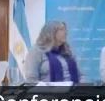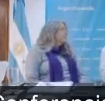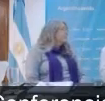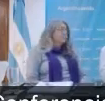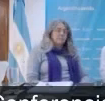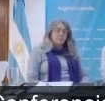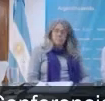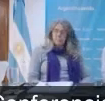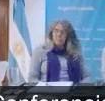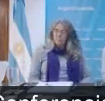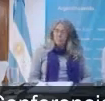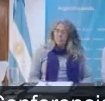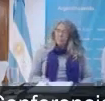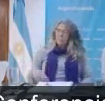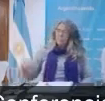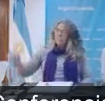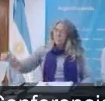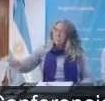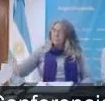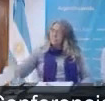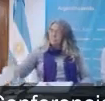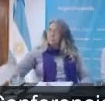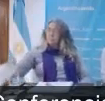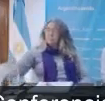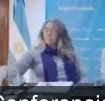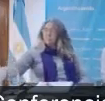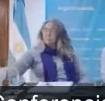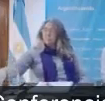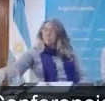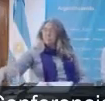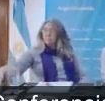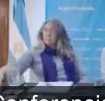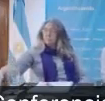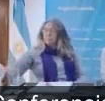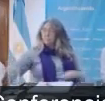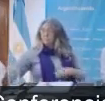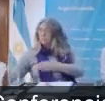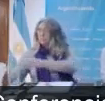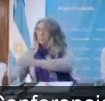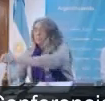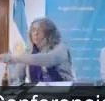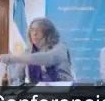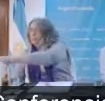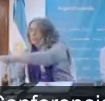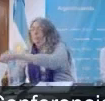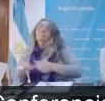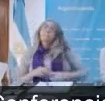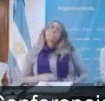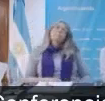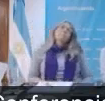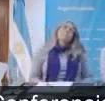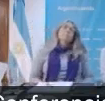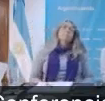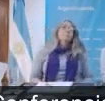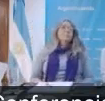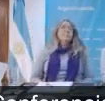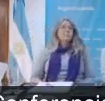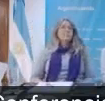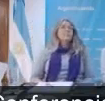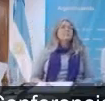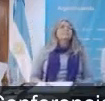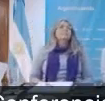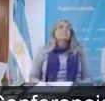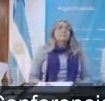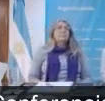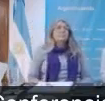nos decía, si tomamos como ejemplo el agua puede ser remedio o veneno en cuanto a la dosis, ¿no? Lo mismo podemos pensar con